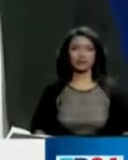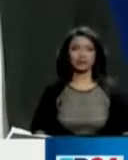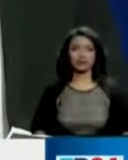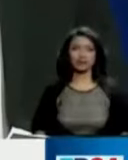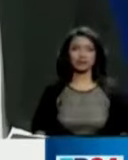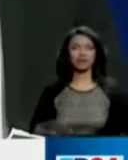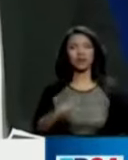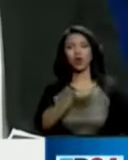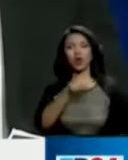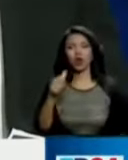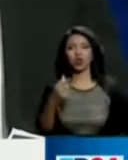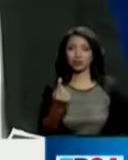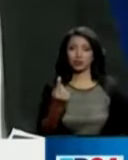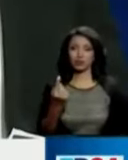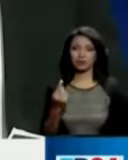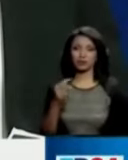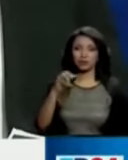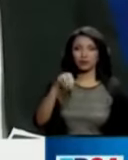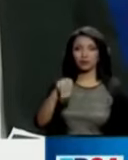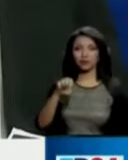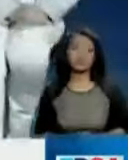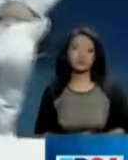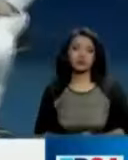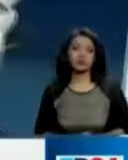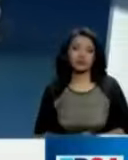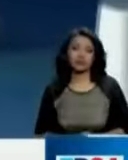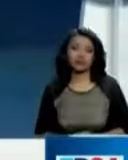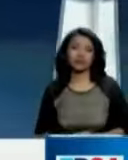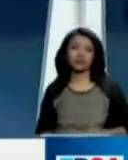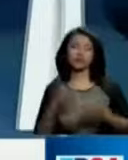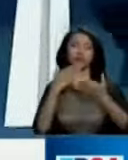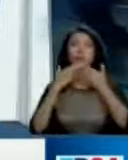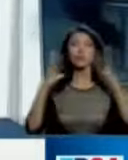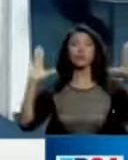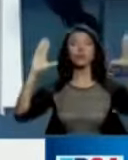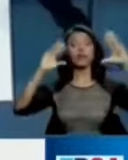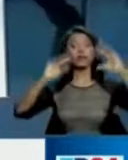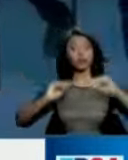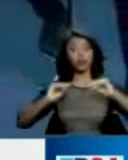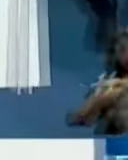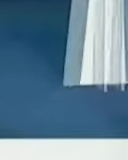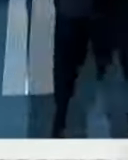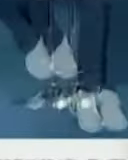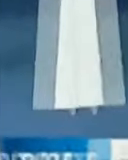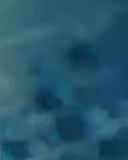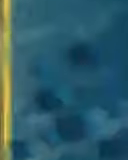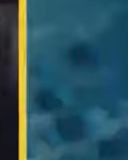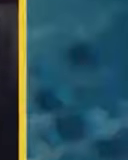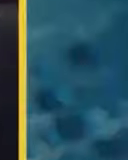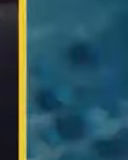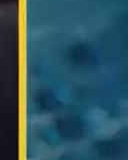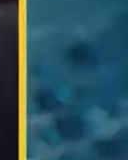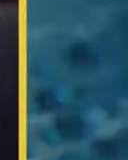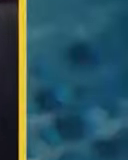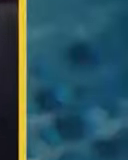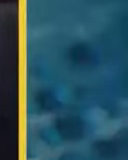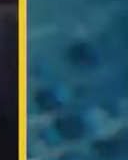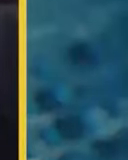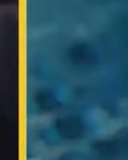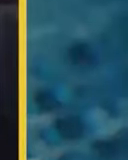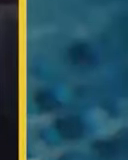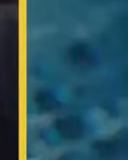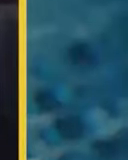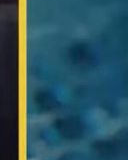le ha planteado a la población panameña. Hablemos ahora de Martinelli sobrevolando el futuro del país, porque Martinelli